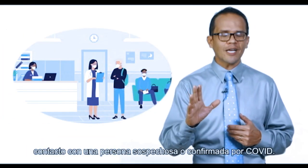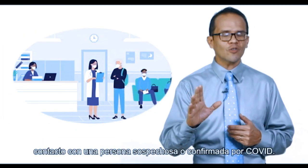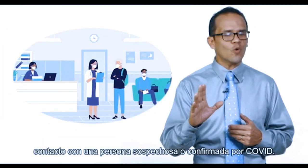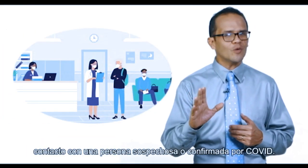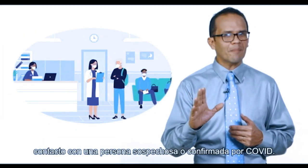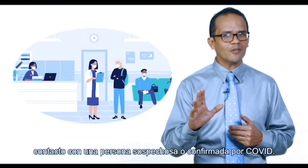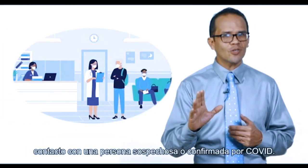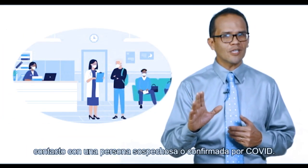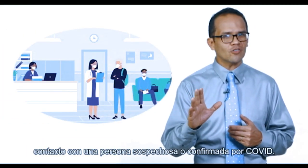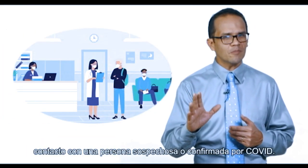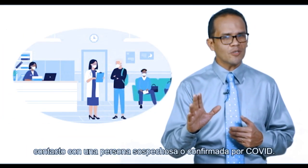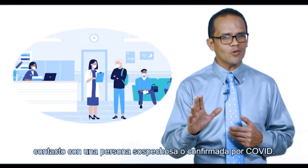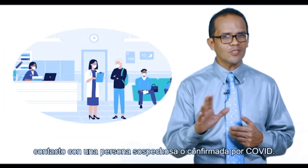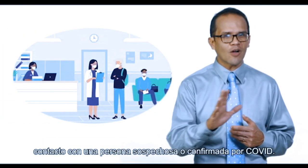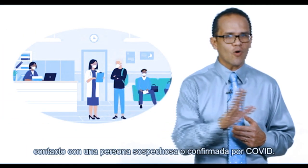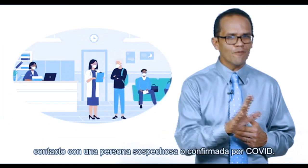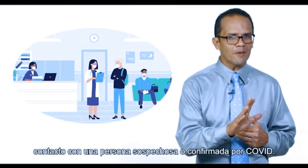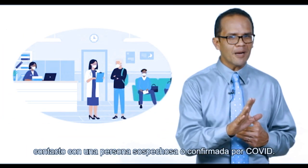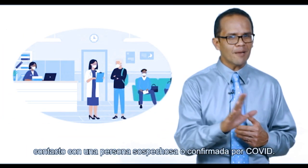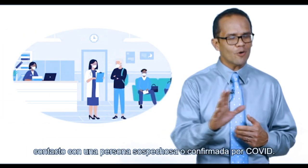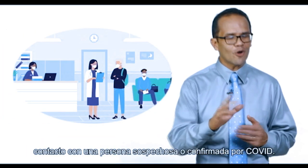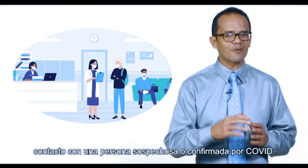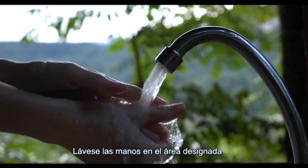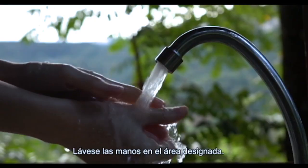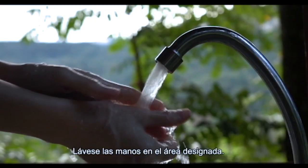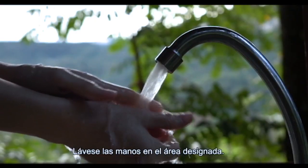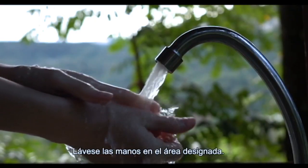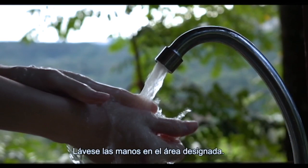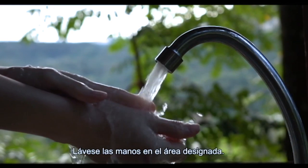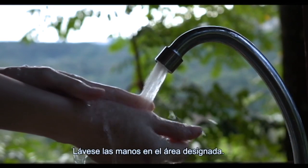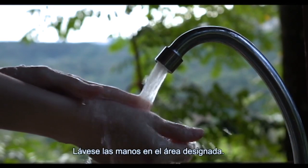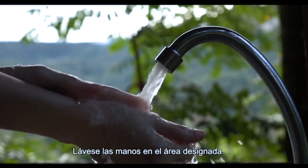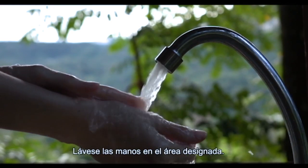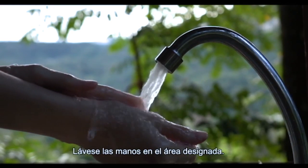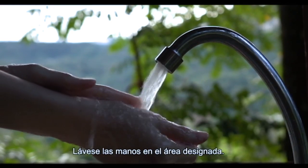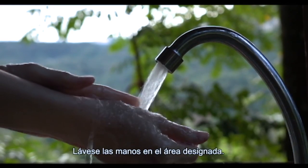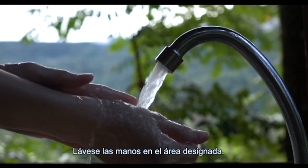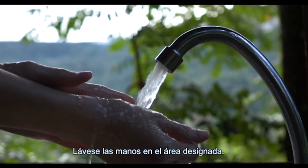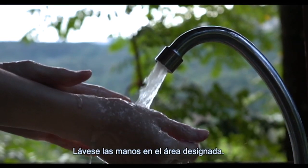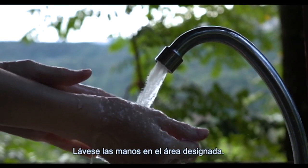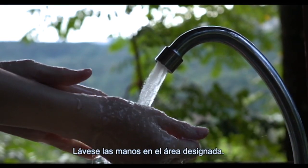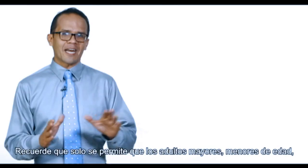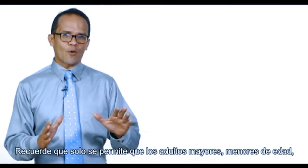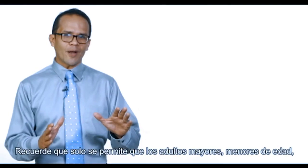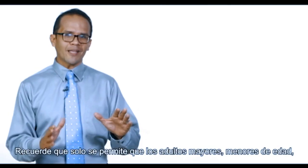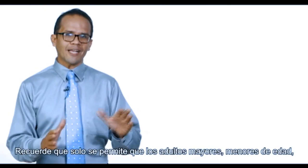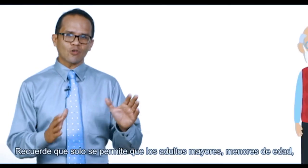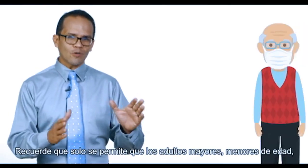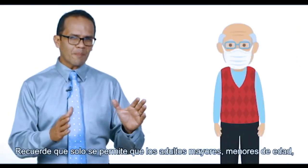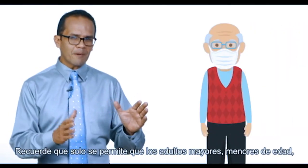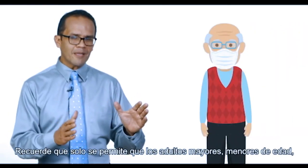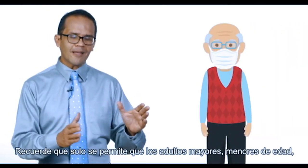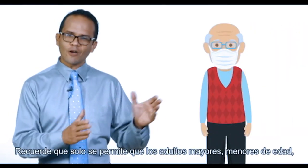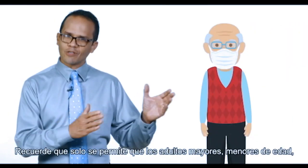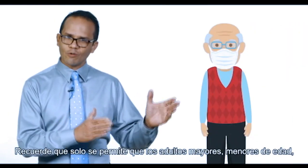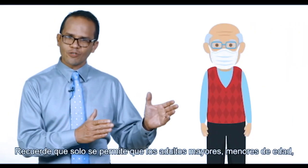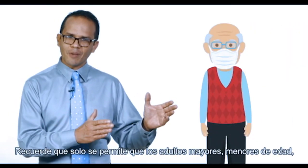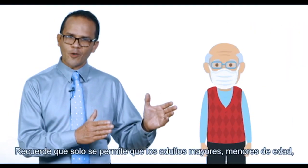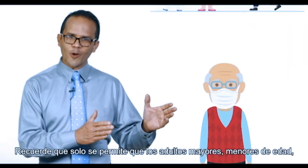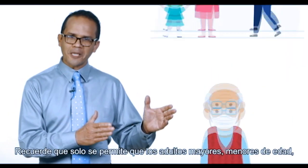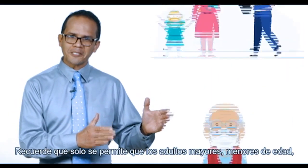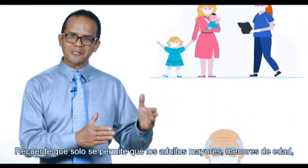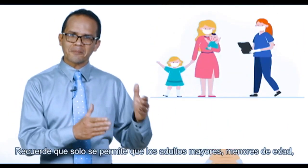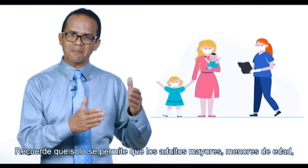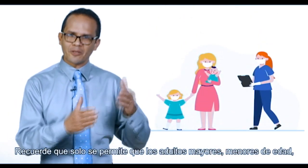en contacto con una persona sospechosa o confirmada por COVID. Lávese las manos en el área designada. Recuerde que solo se permite que los